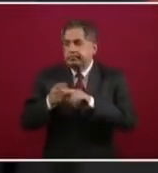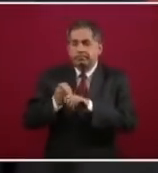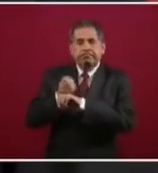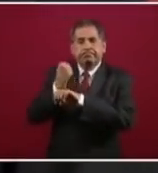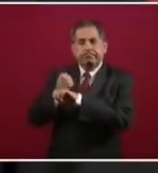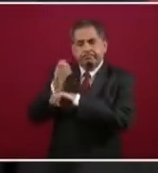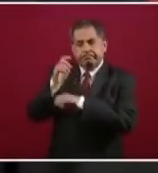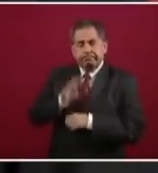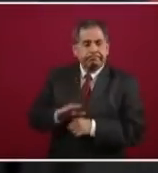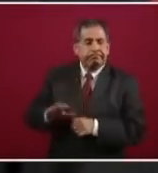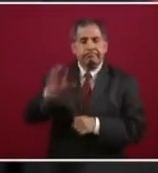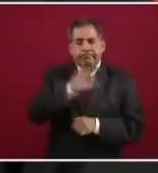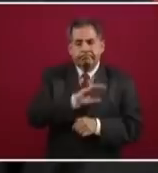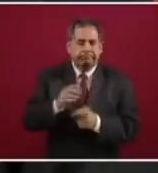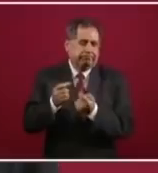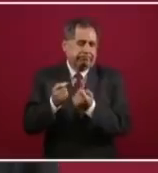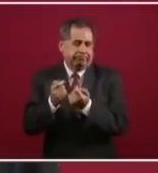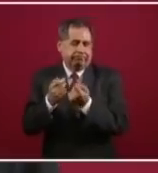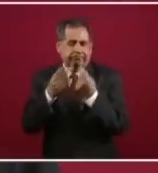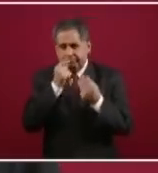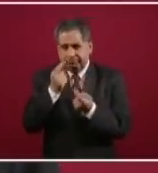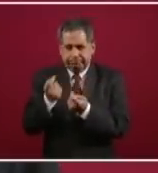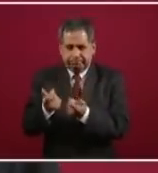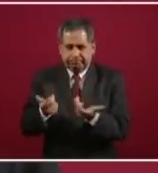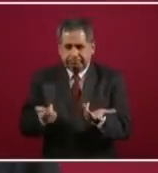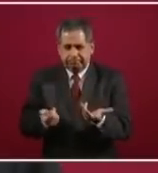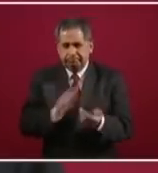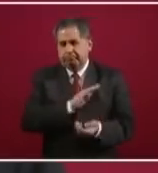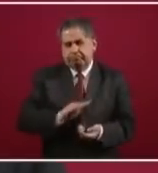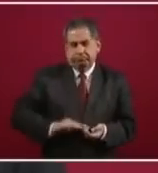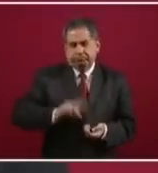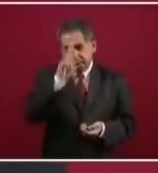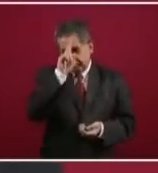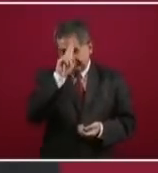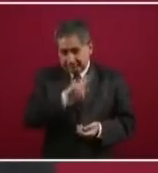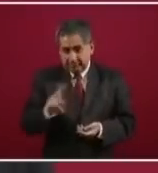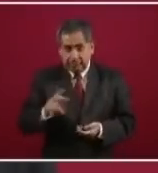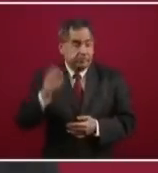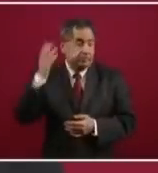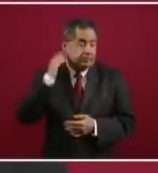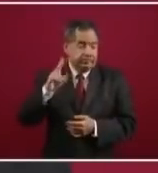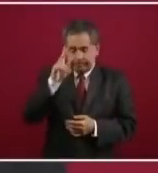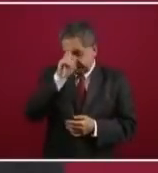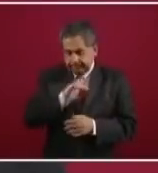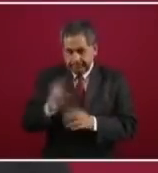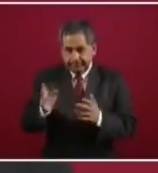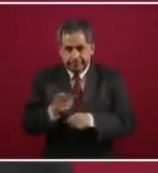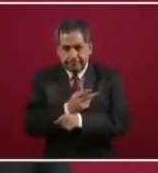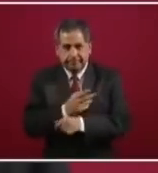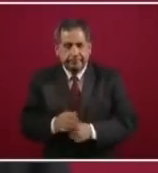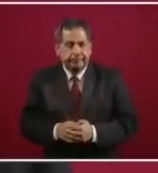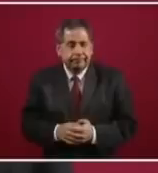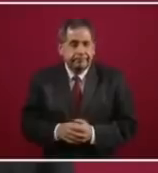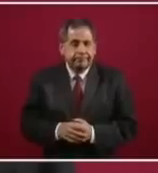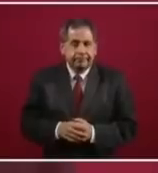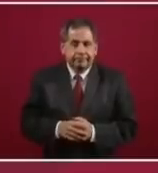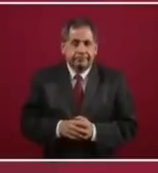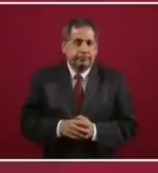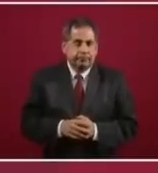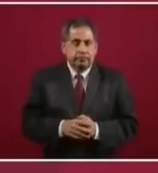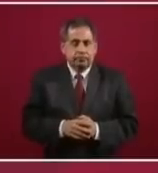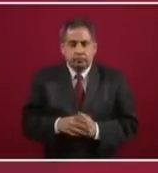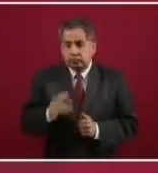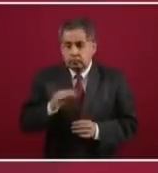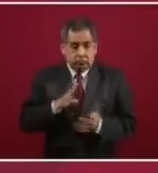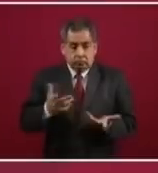hasta en los estados son pocos los policías. Es que era increíble lo que sucedía.